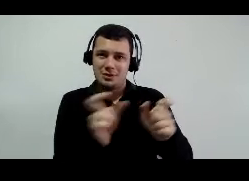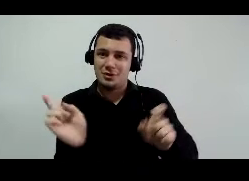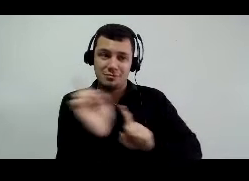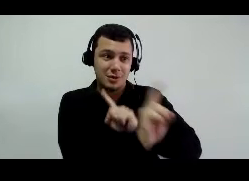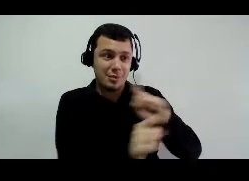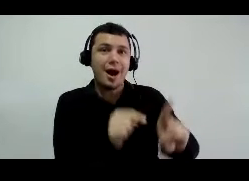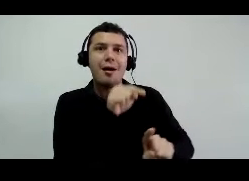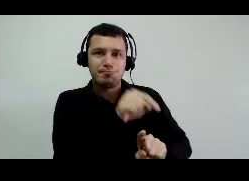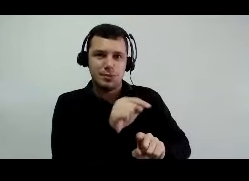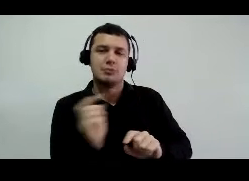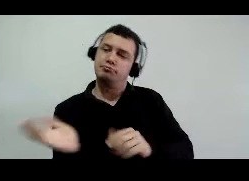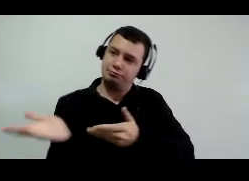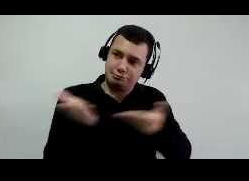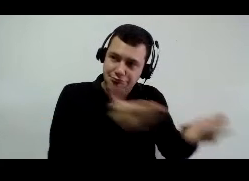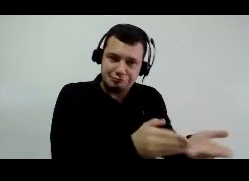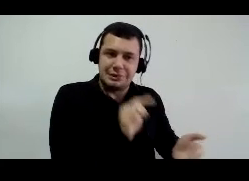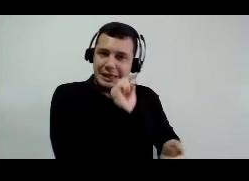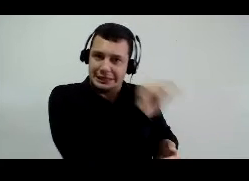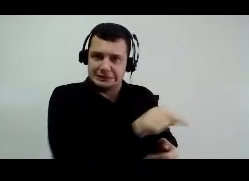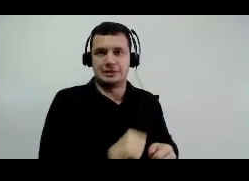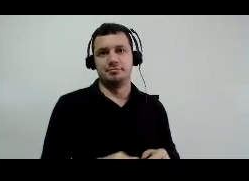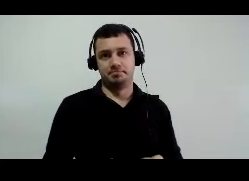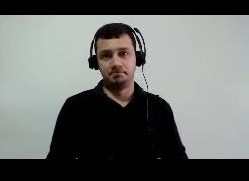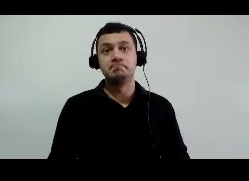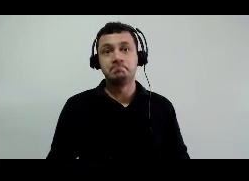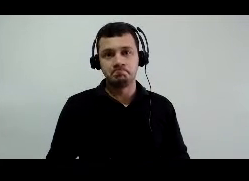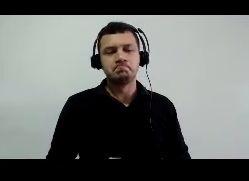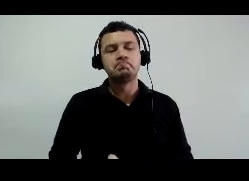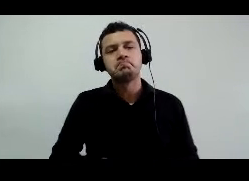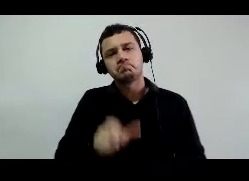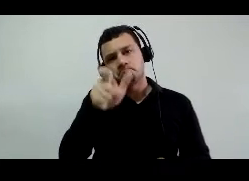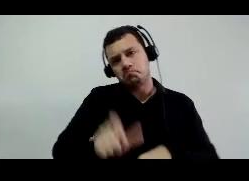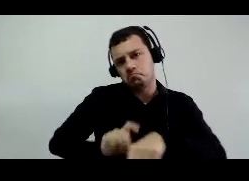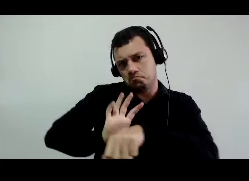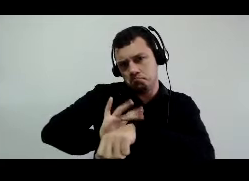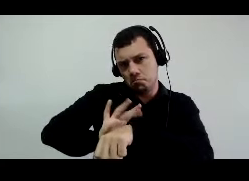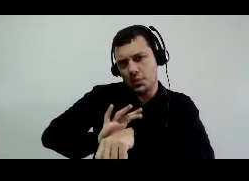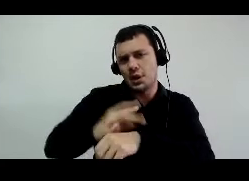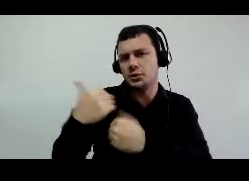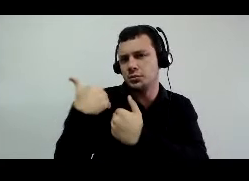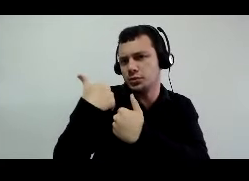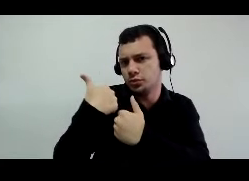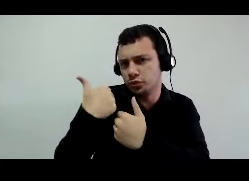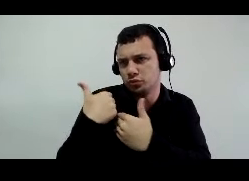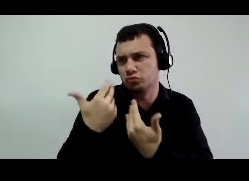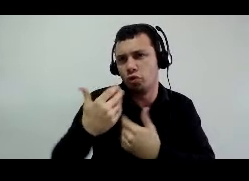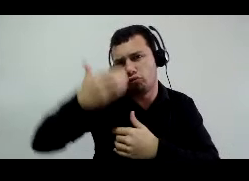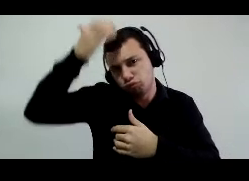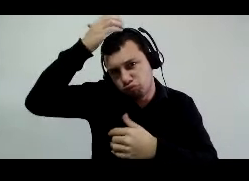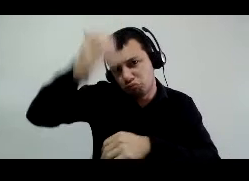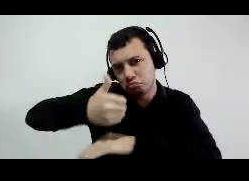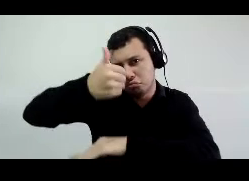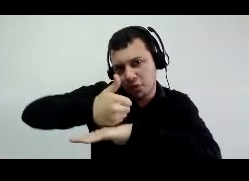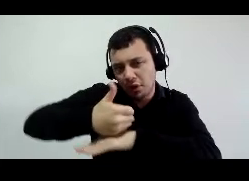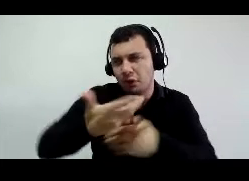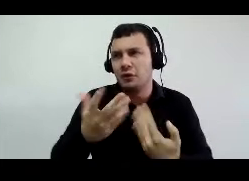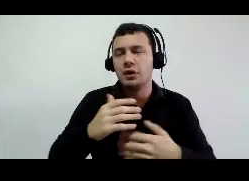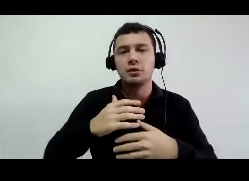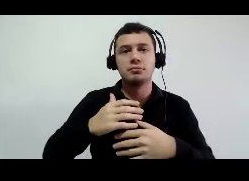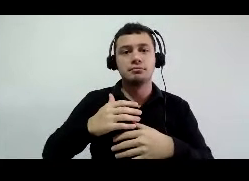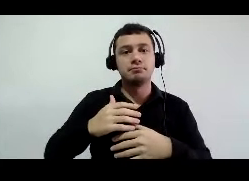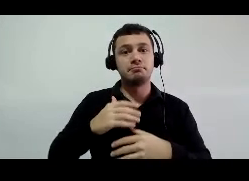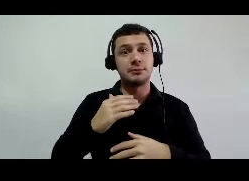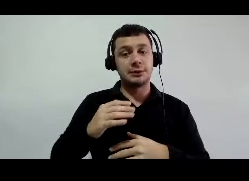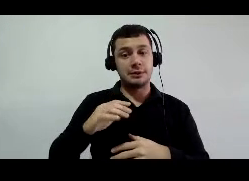COVID-19. Entonces el encargado de ese triaje, sea el médico o sea la enfermera jefe, en Colombia el triaje debe